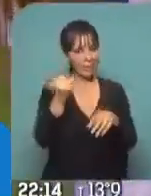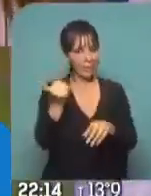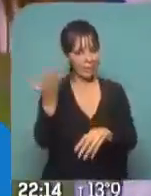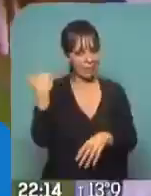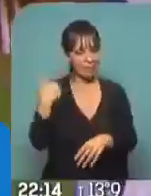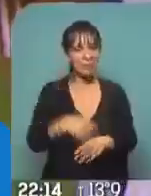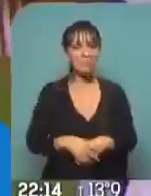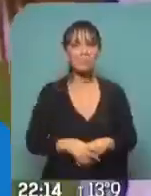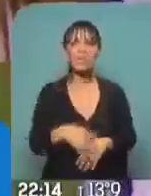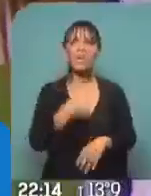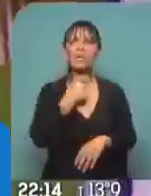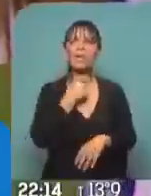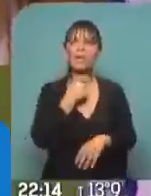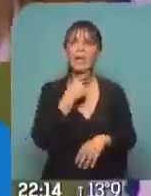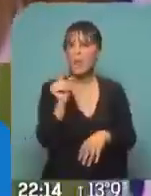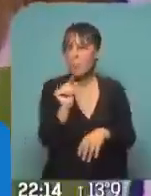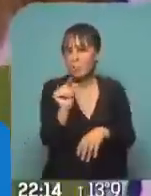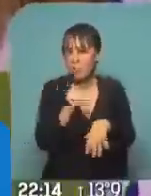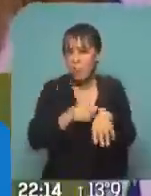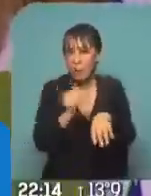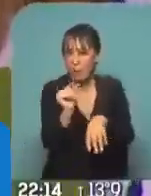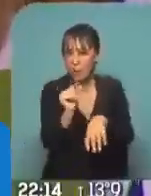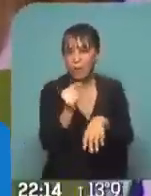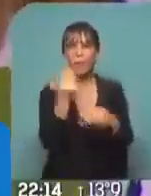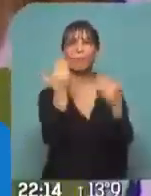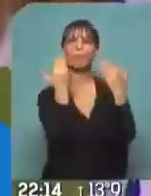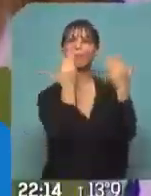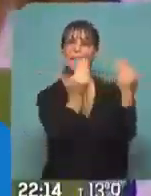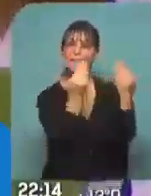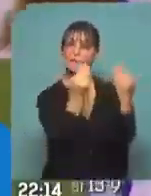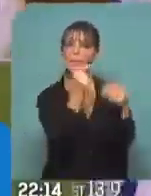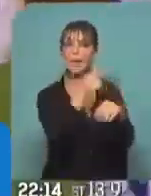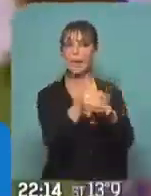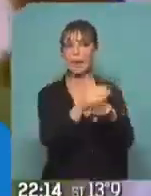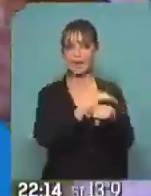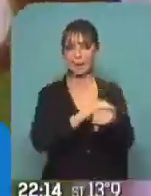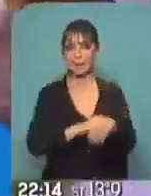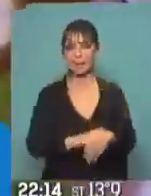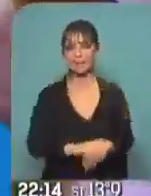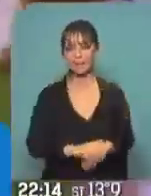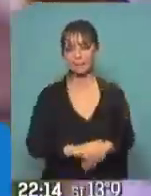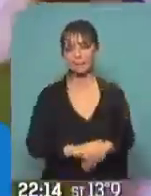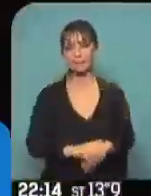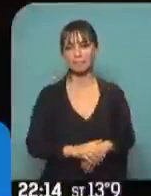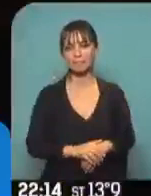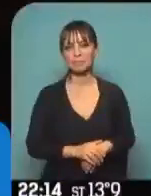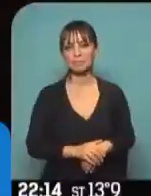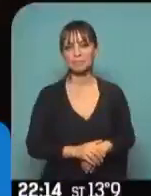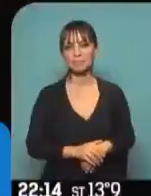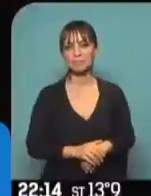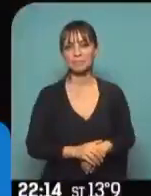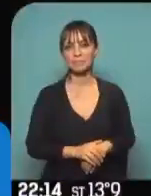quiero un instante felicitarlo a Horacio en este día.